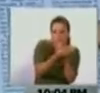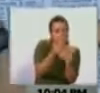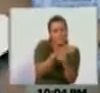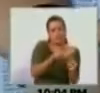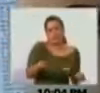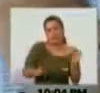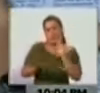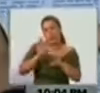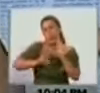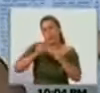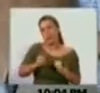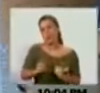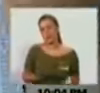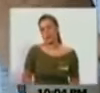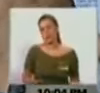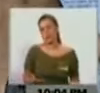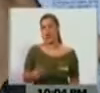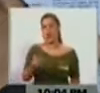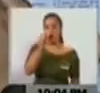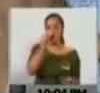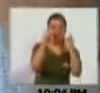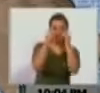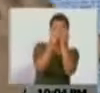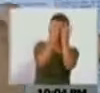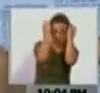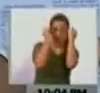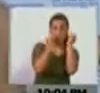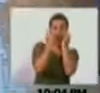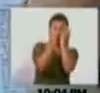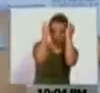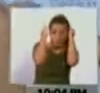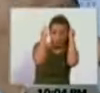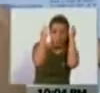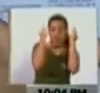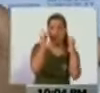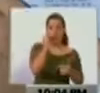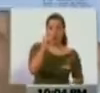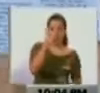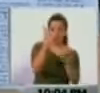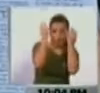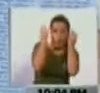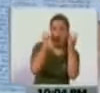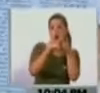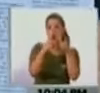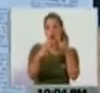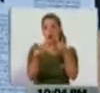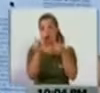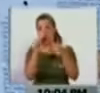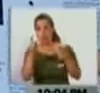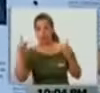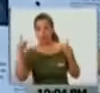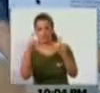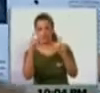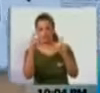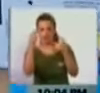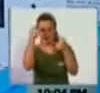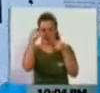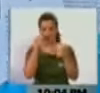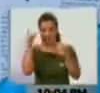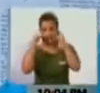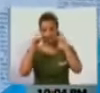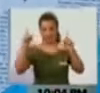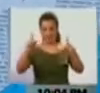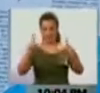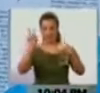Tare Briceño, y Ramos Alú, jefe de las fracciones parlamentarias de COPEI y AD, en busca de un acuerdo para que no